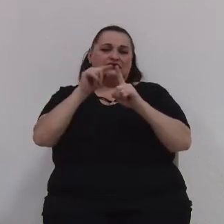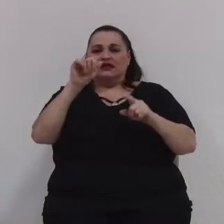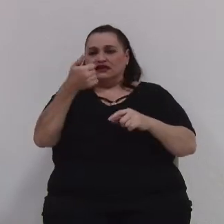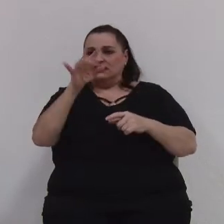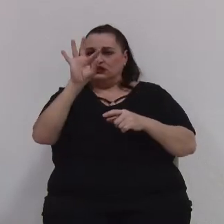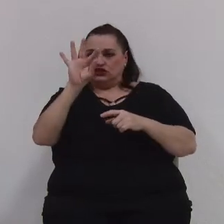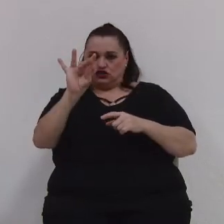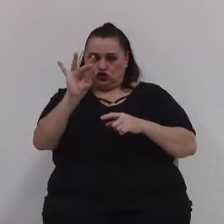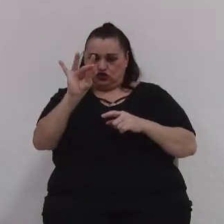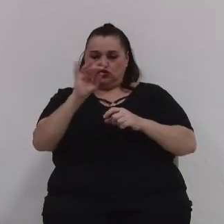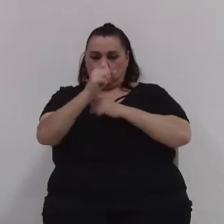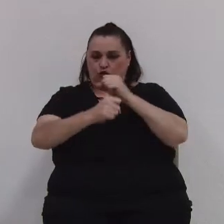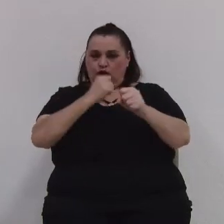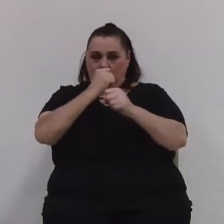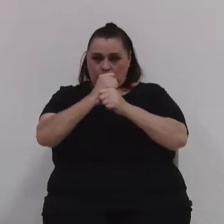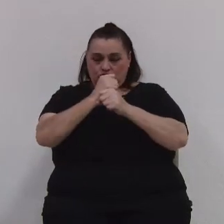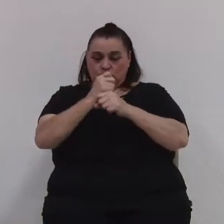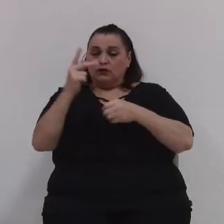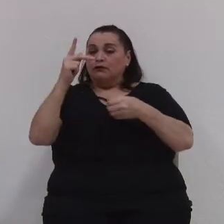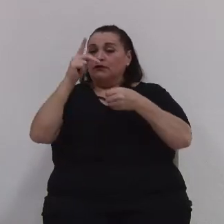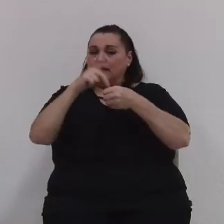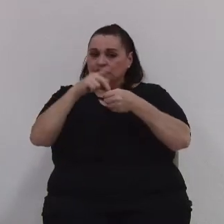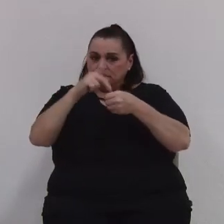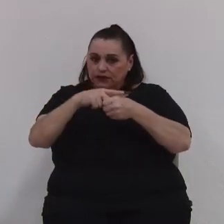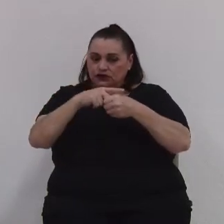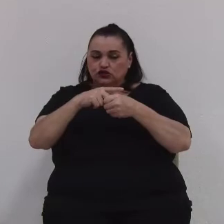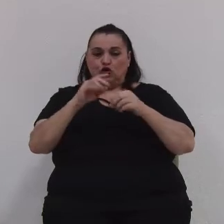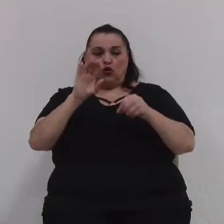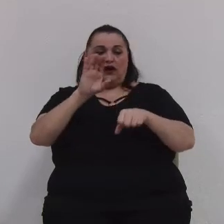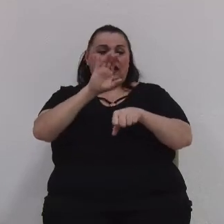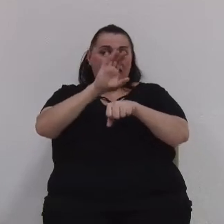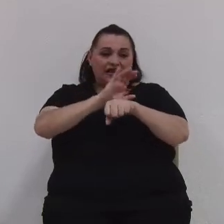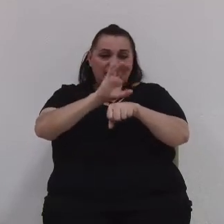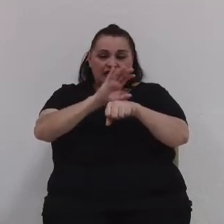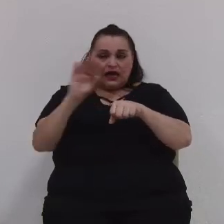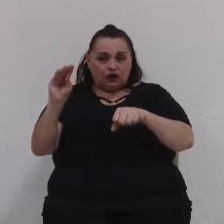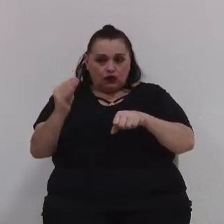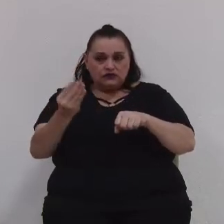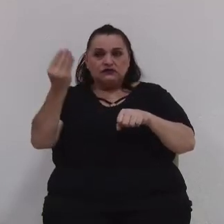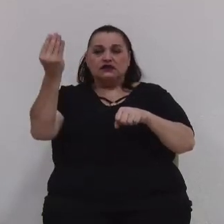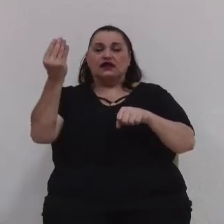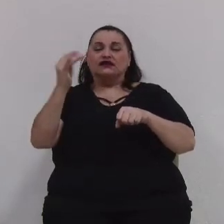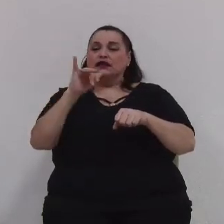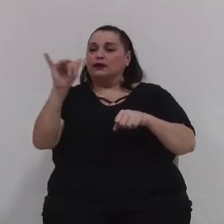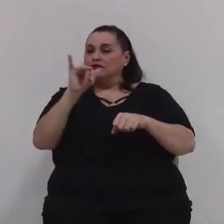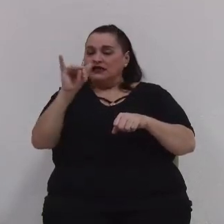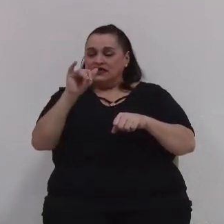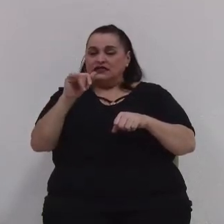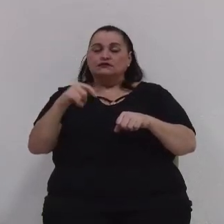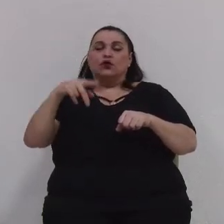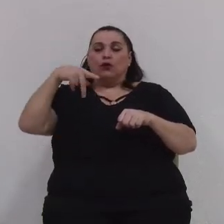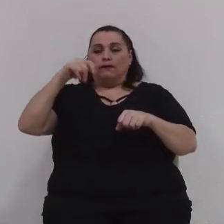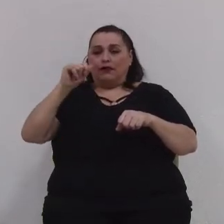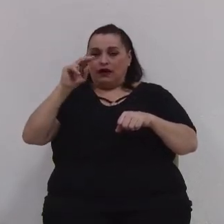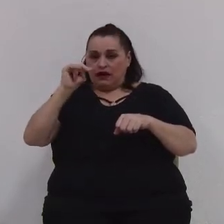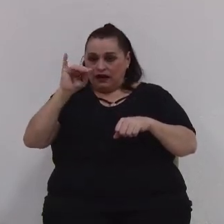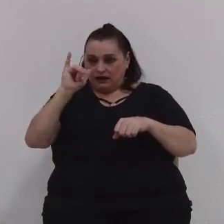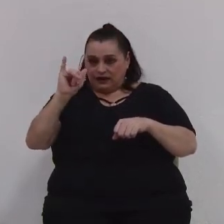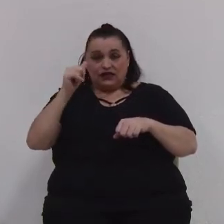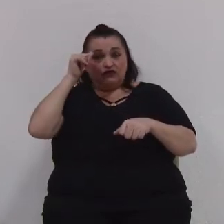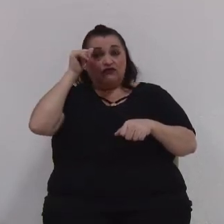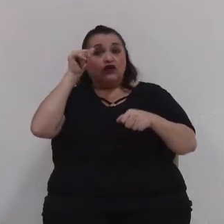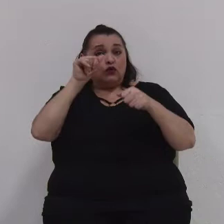años, con participación de la clínica del adolescente, del mismo Patronato Nacional de la Infancia, porque